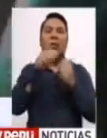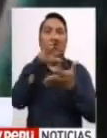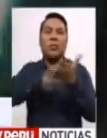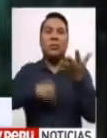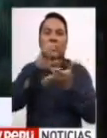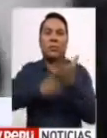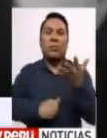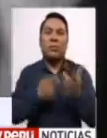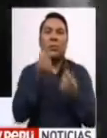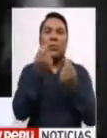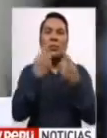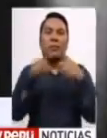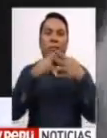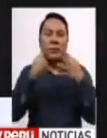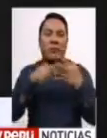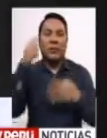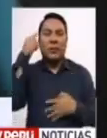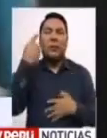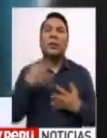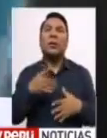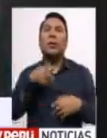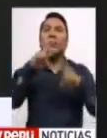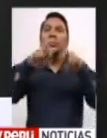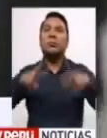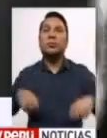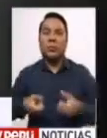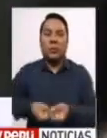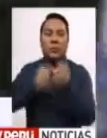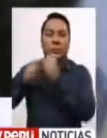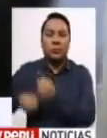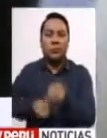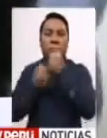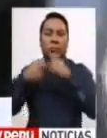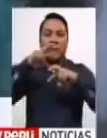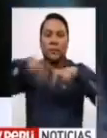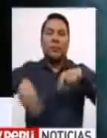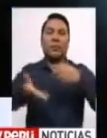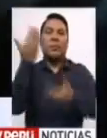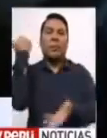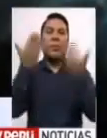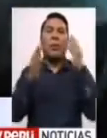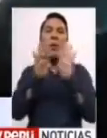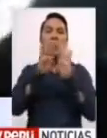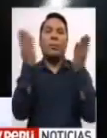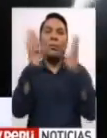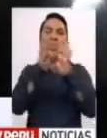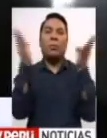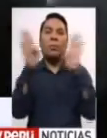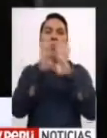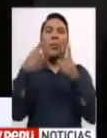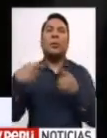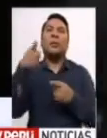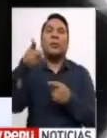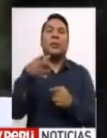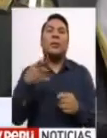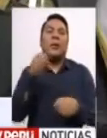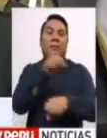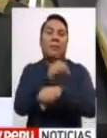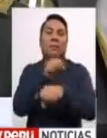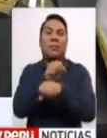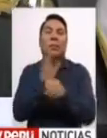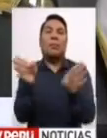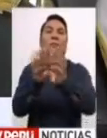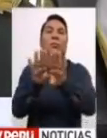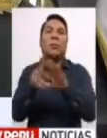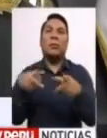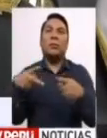recinto. Utilizando combas y otras herramientas, los efectivos derribaron las puertas que eran bloqueadas por los presos. La operación